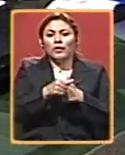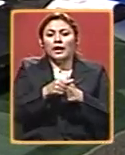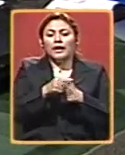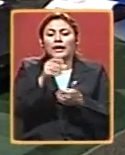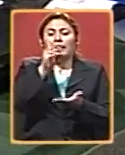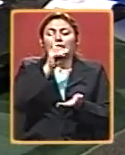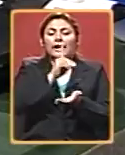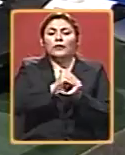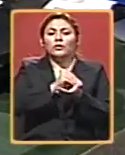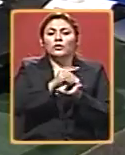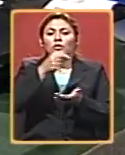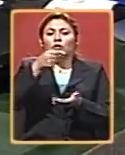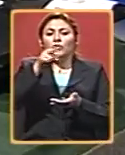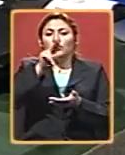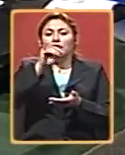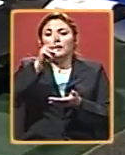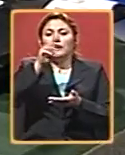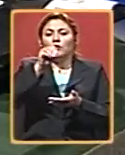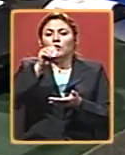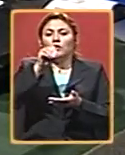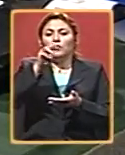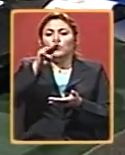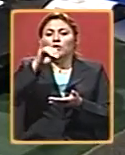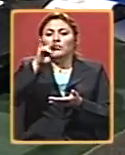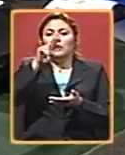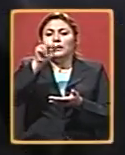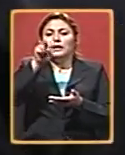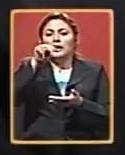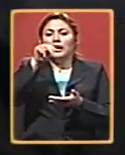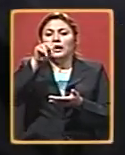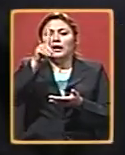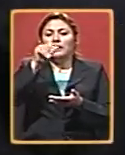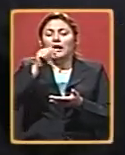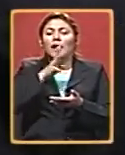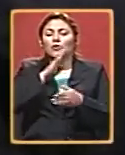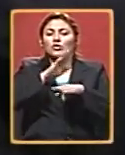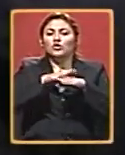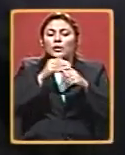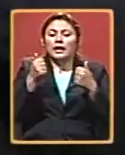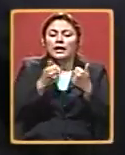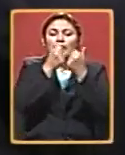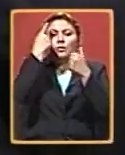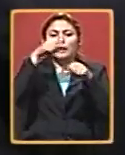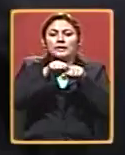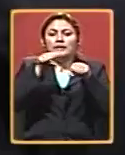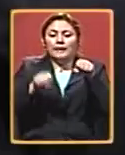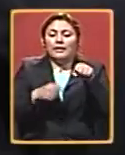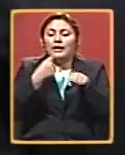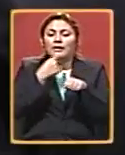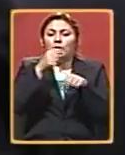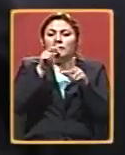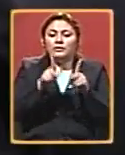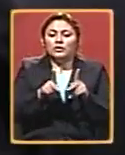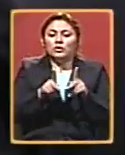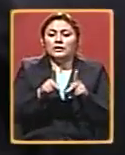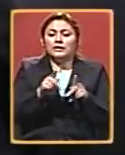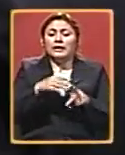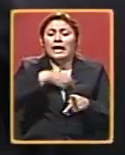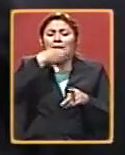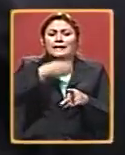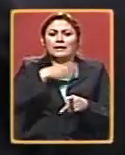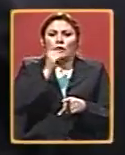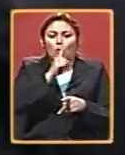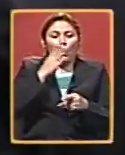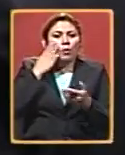el doctor Guido Miranda el que lanzó el reto al sistema. Fue el que le dijo a la gente, no se quejen y